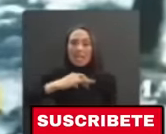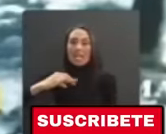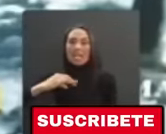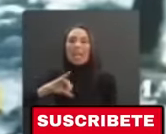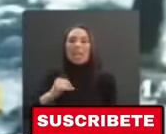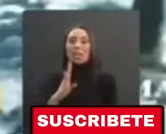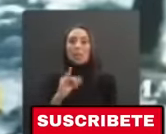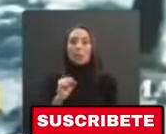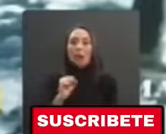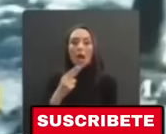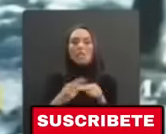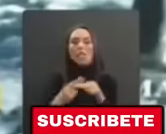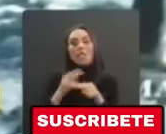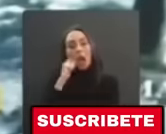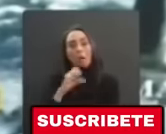jibia. Así que